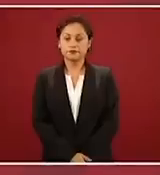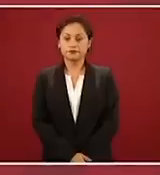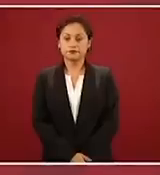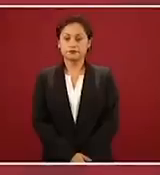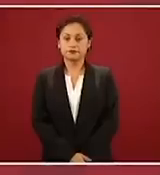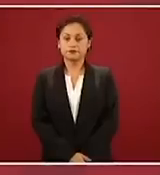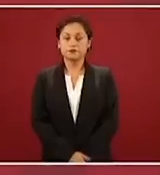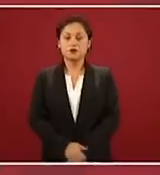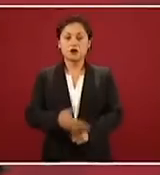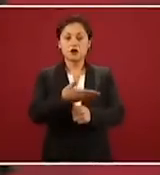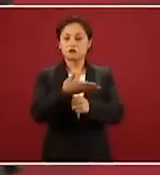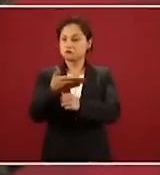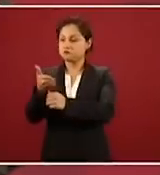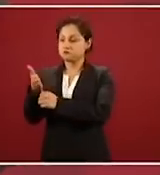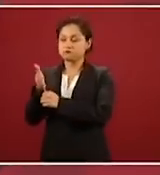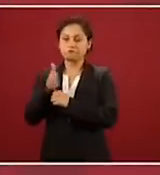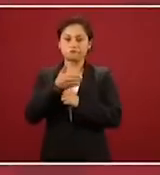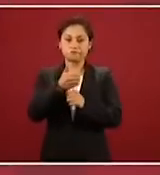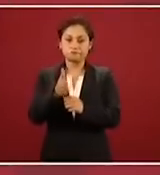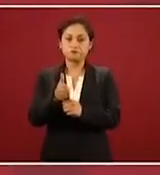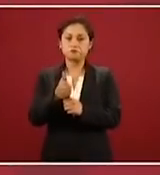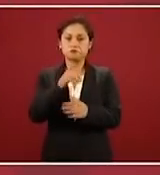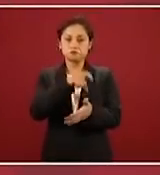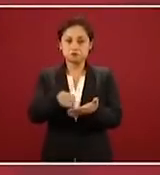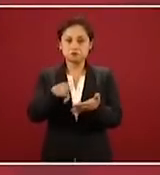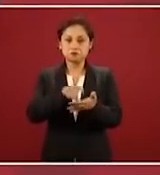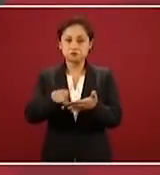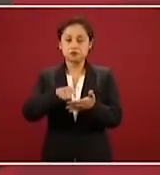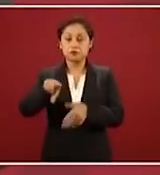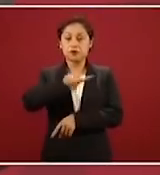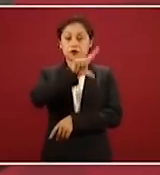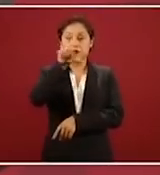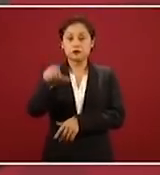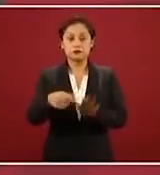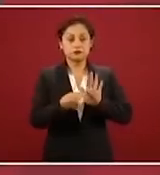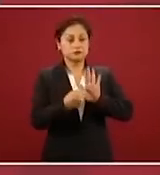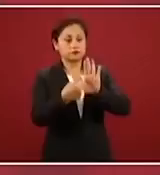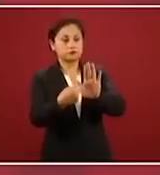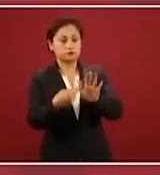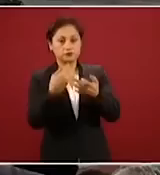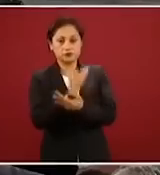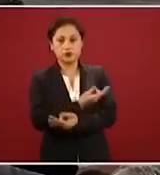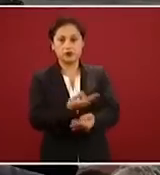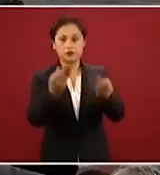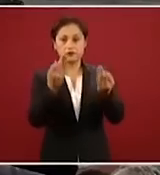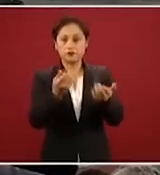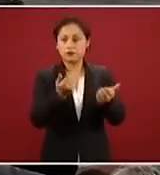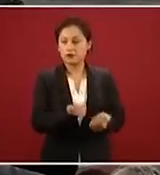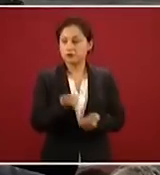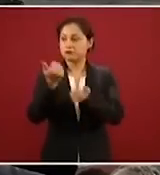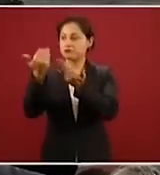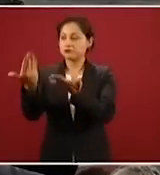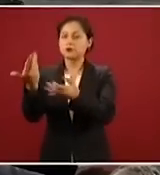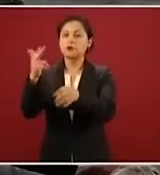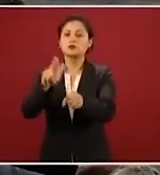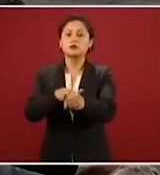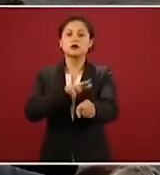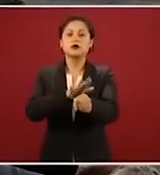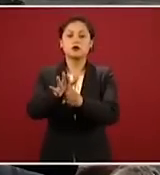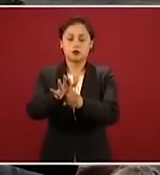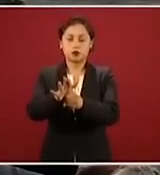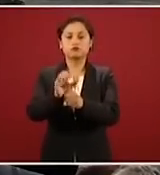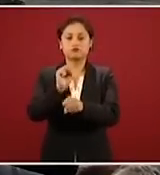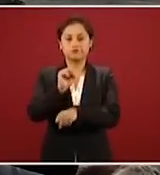ambulancias, y se va a informar a dónde van a ir esos equipos, a qué centros de salud, a